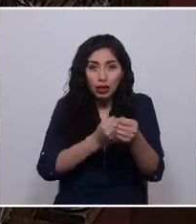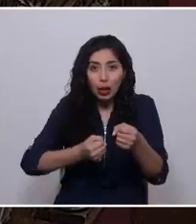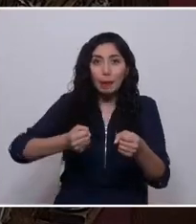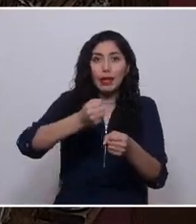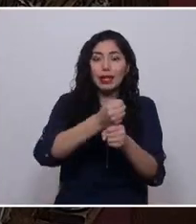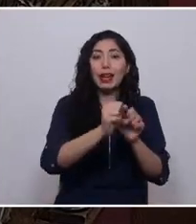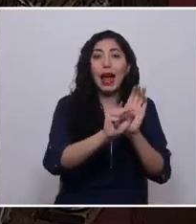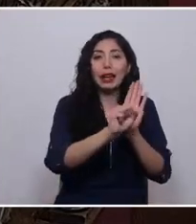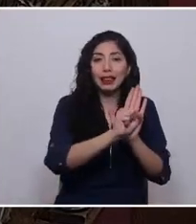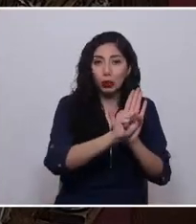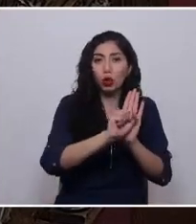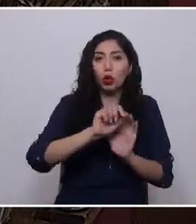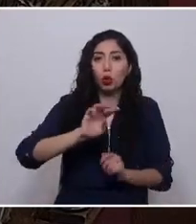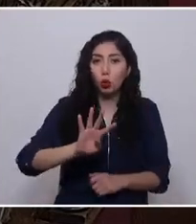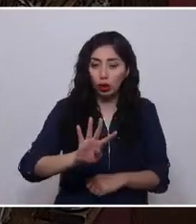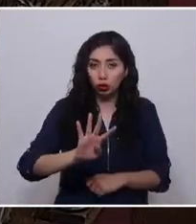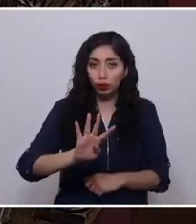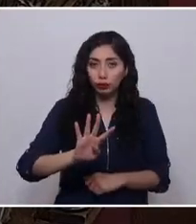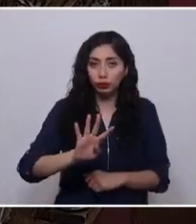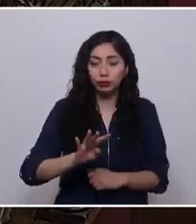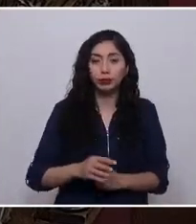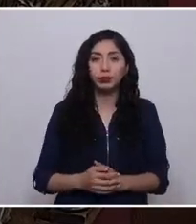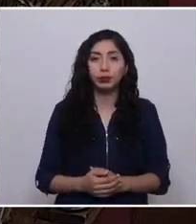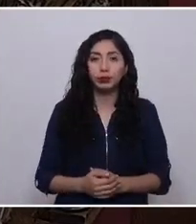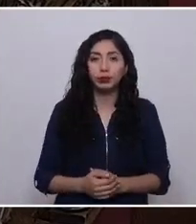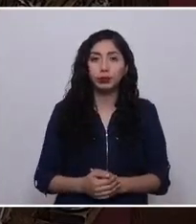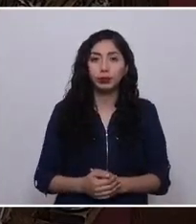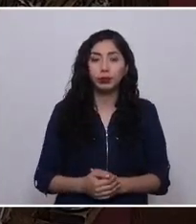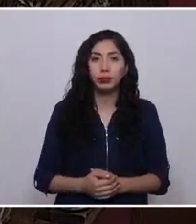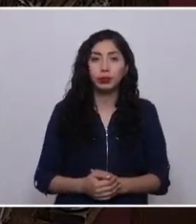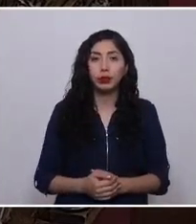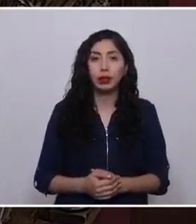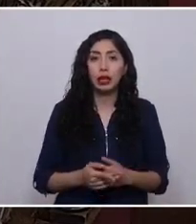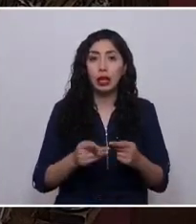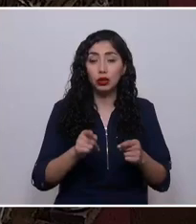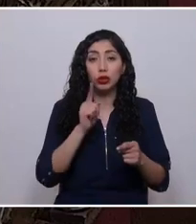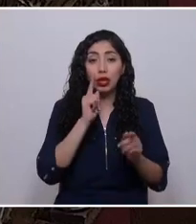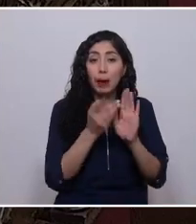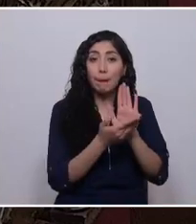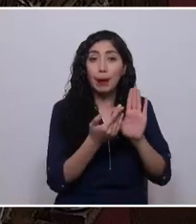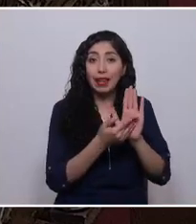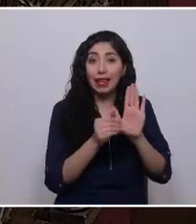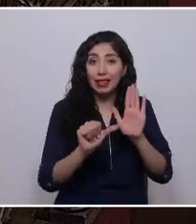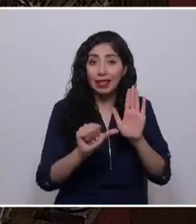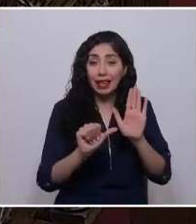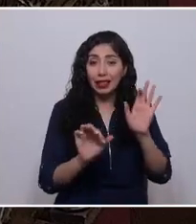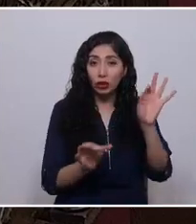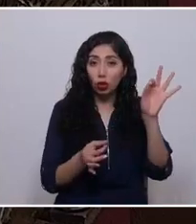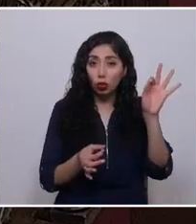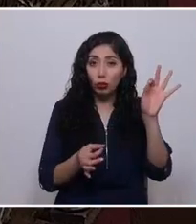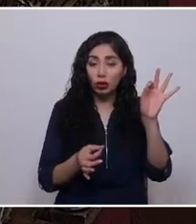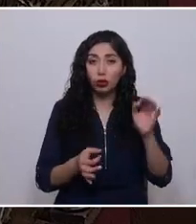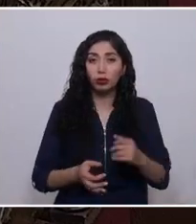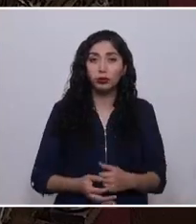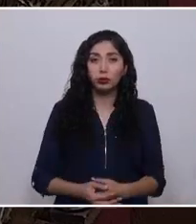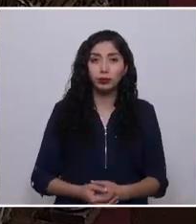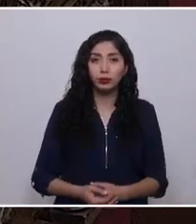artículo 4, que figura en la página 6 del comparado.